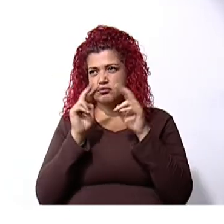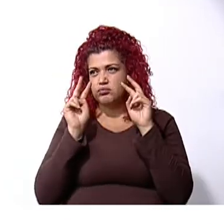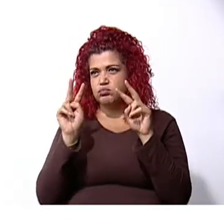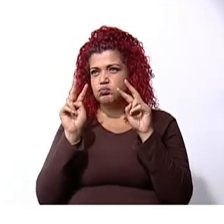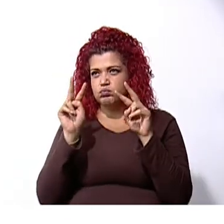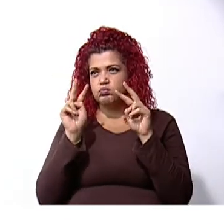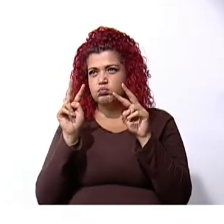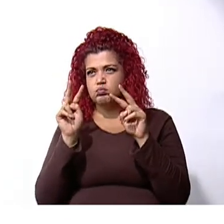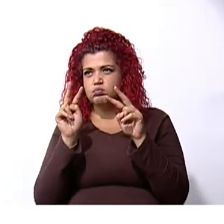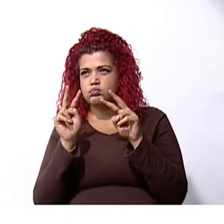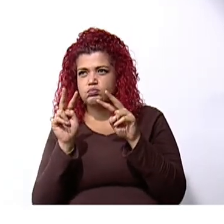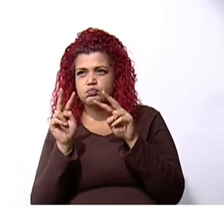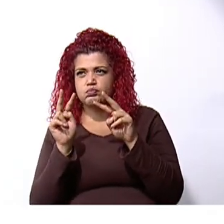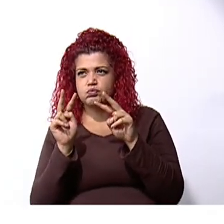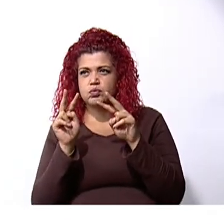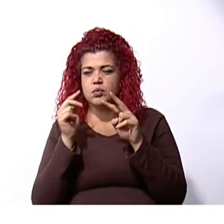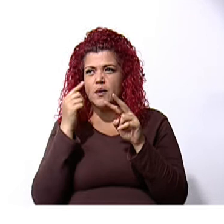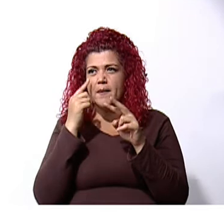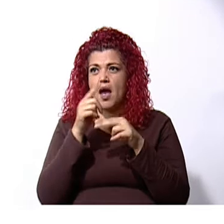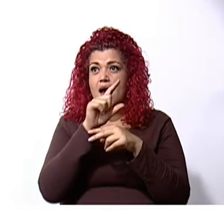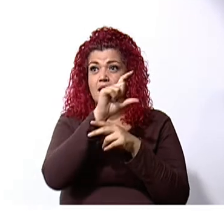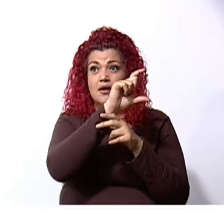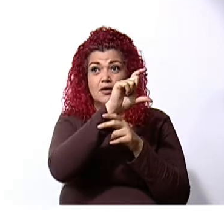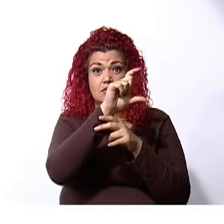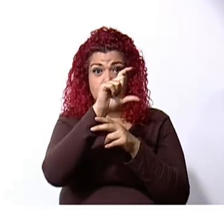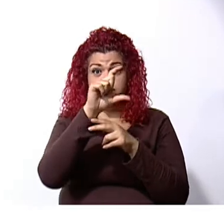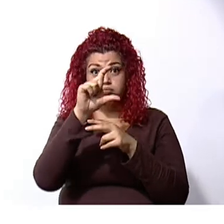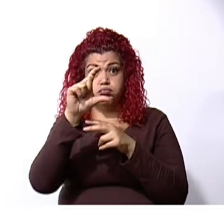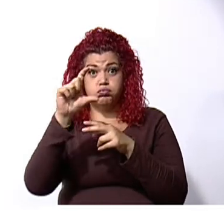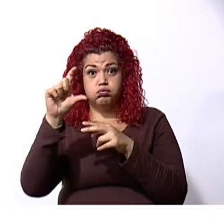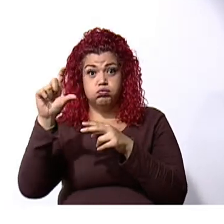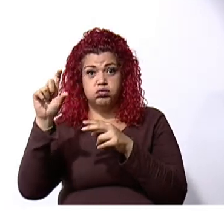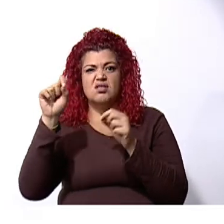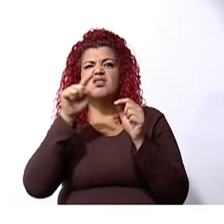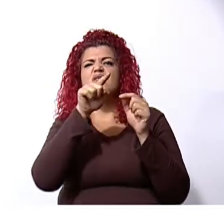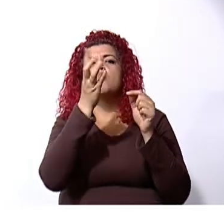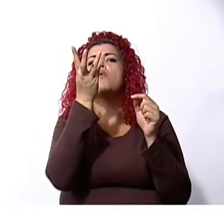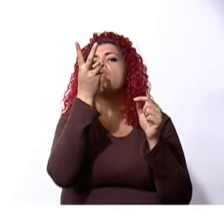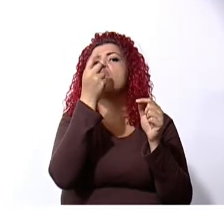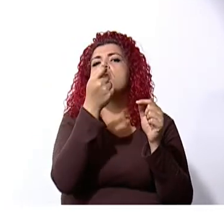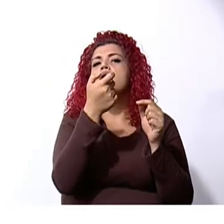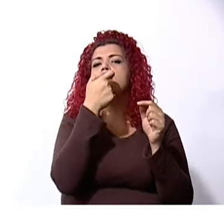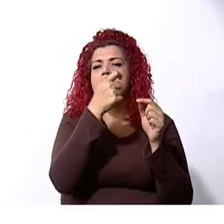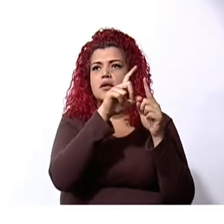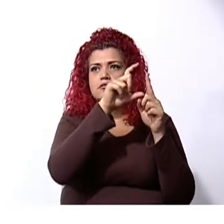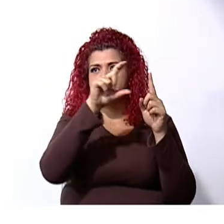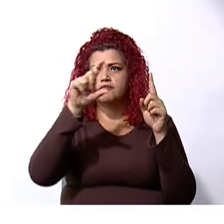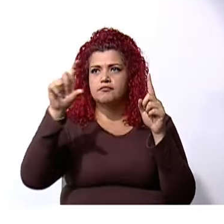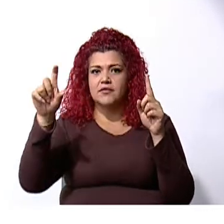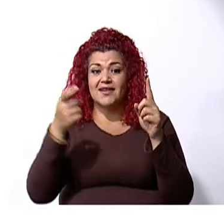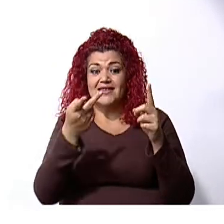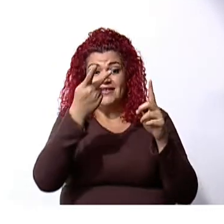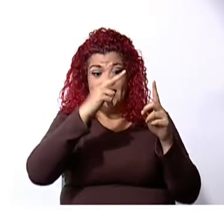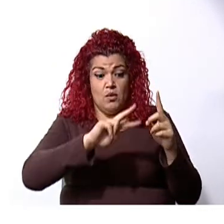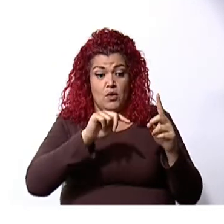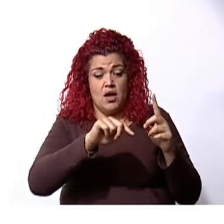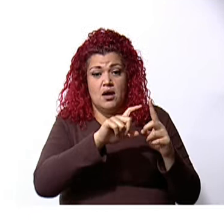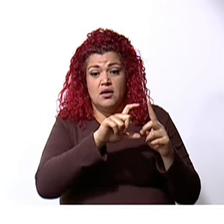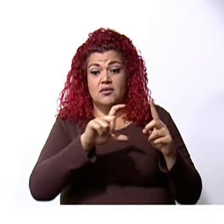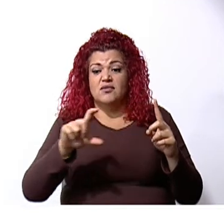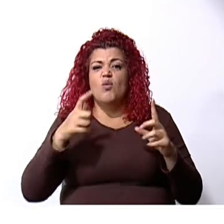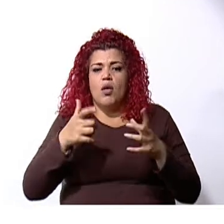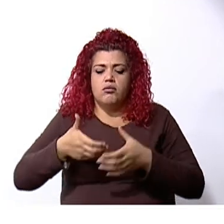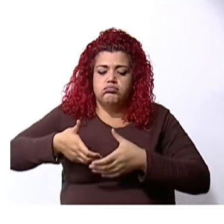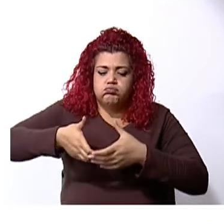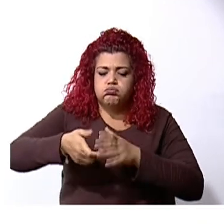Obsérvenla. Vean que ahí viene la primera fila, cantidad de galletas. La segunda fila, cantidad de